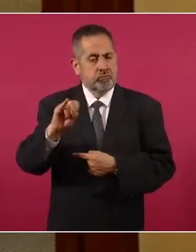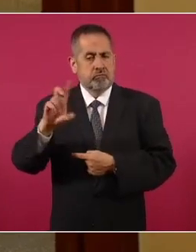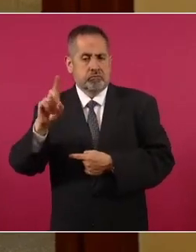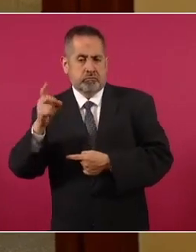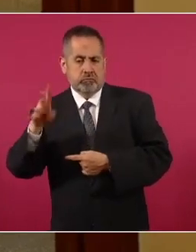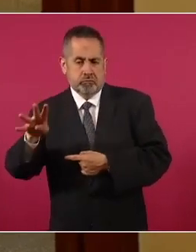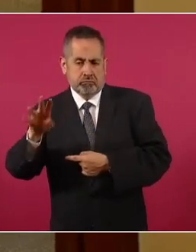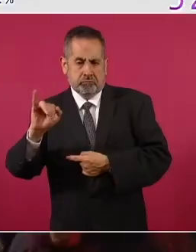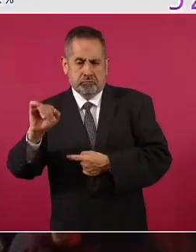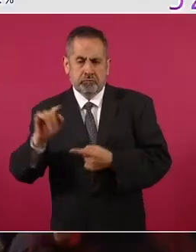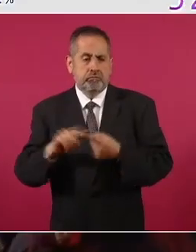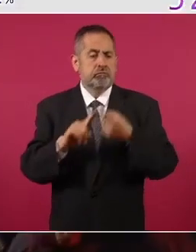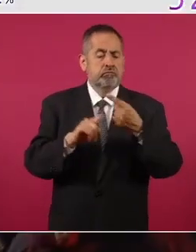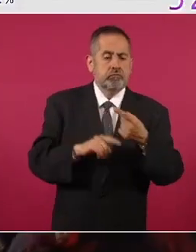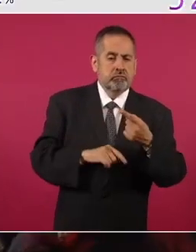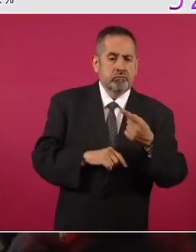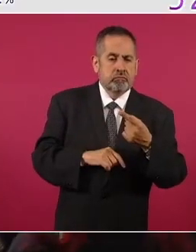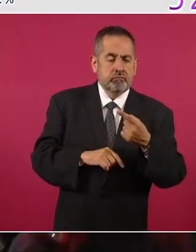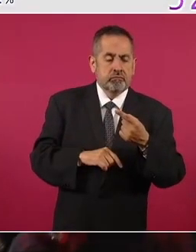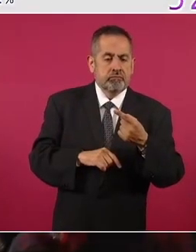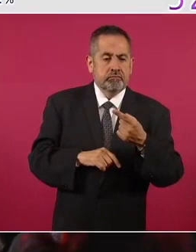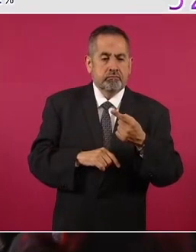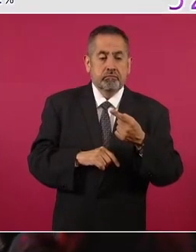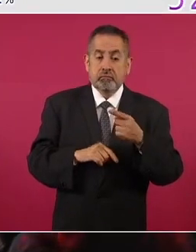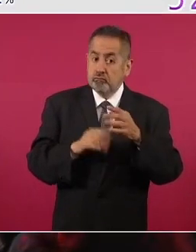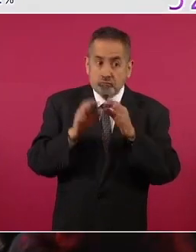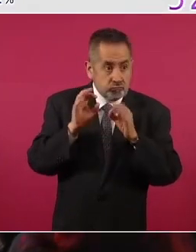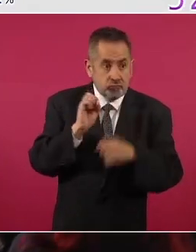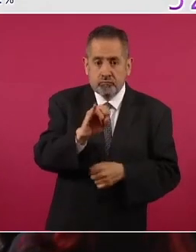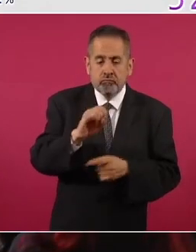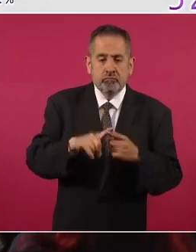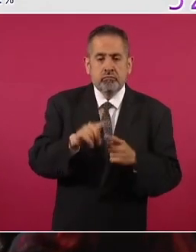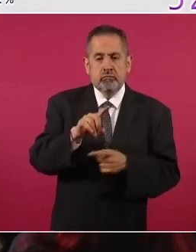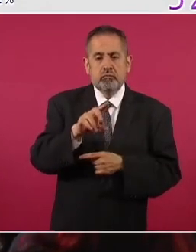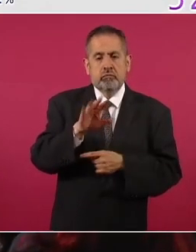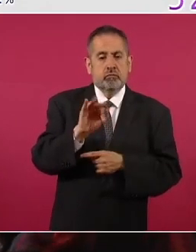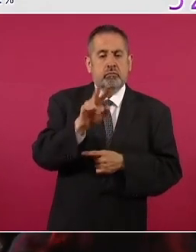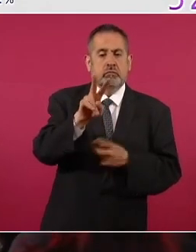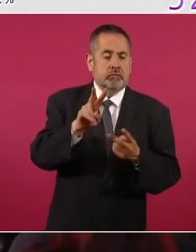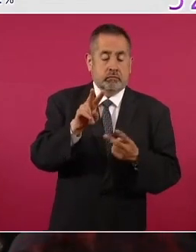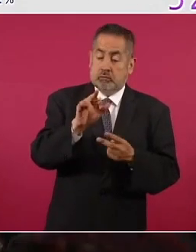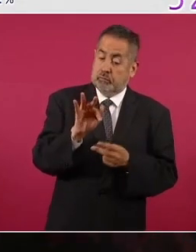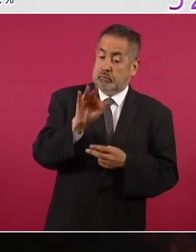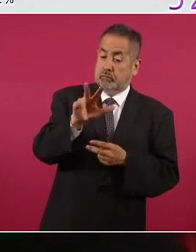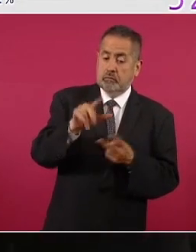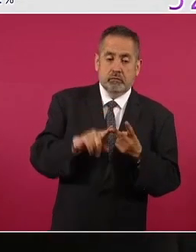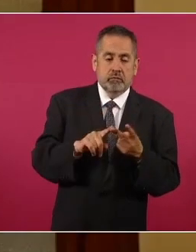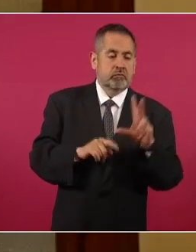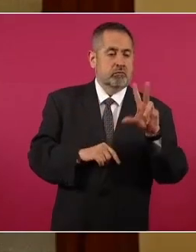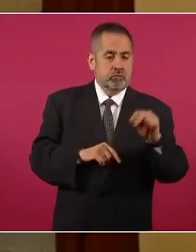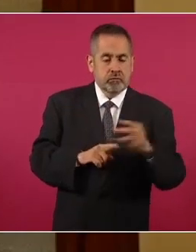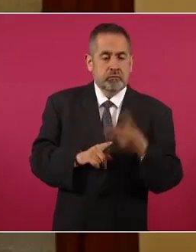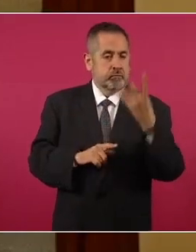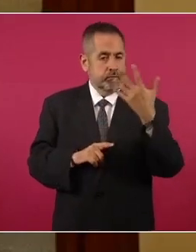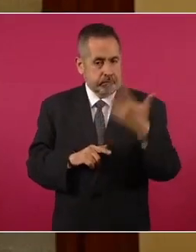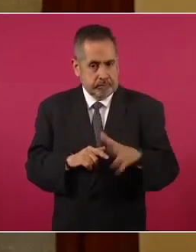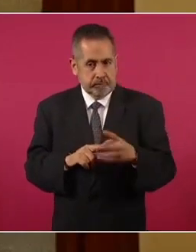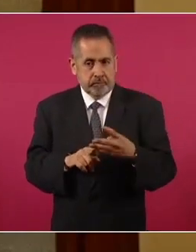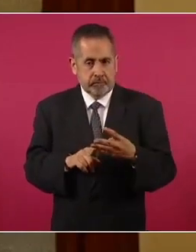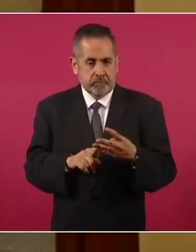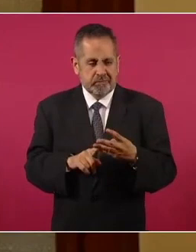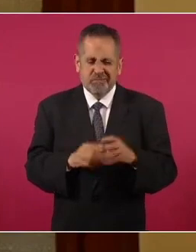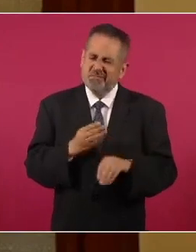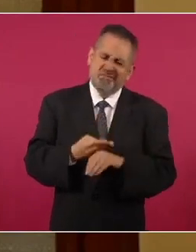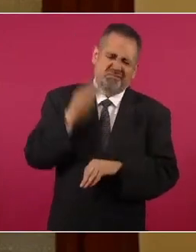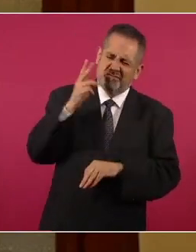A favor, 48, en contra 10, muy en contra 1.